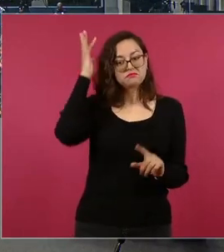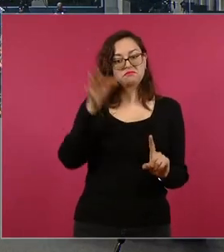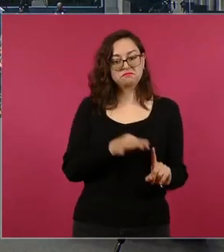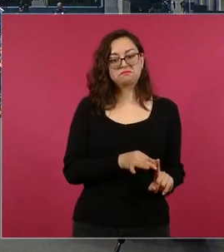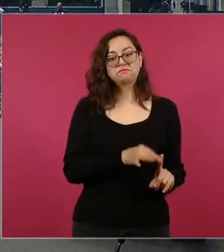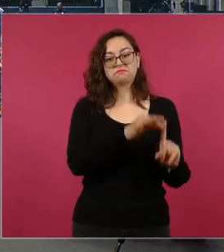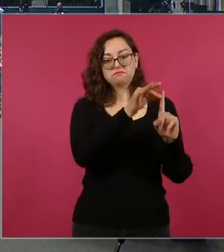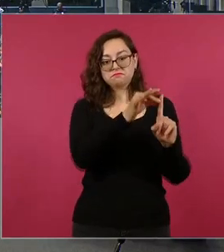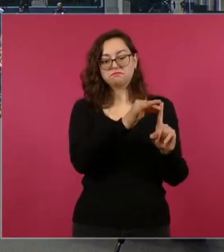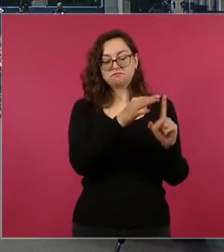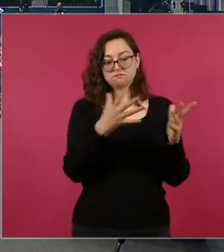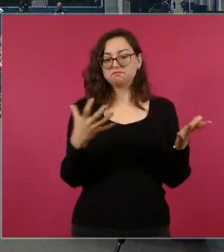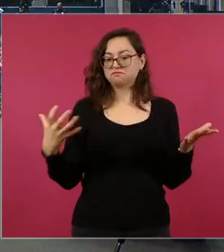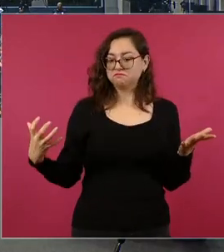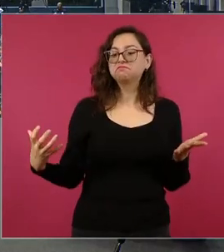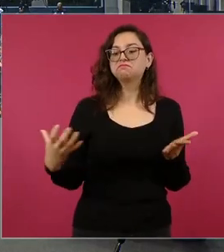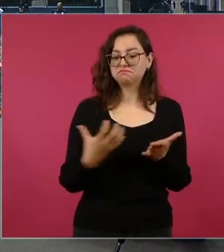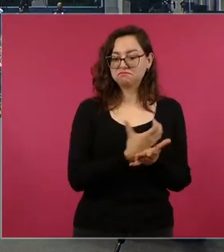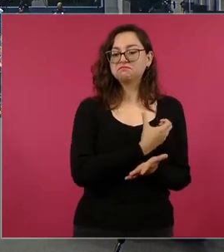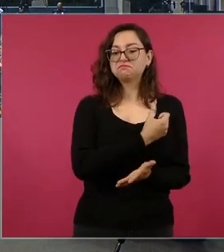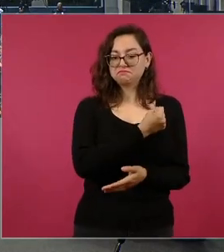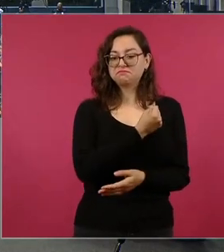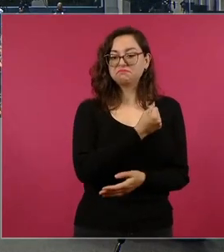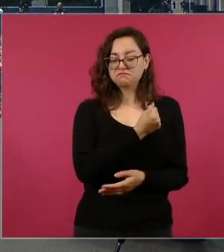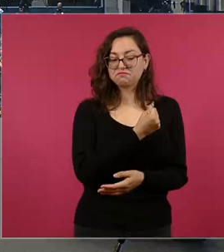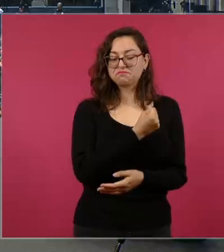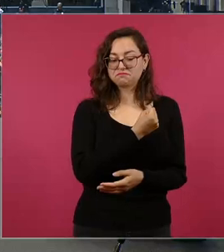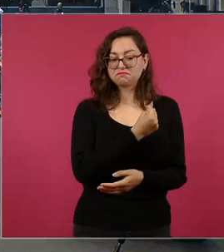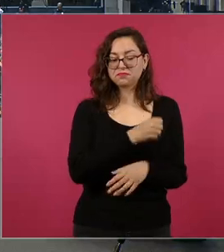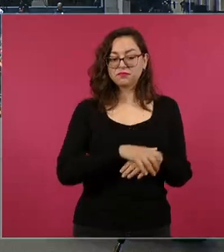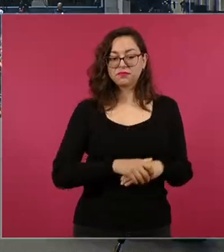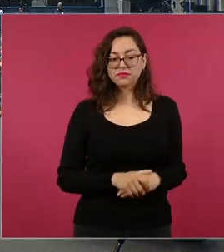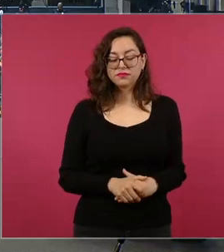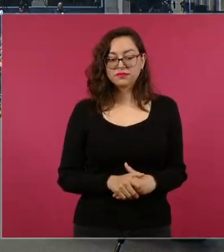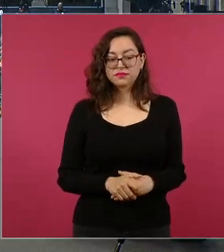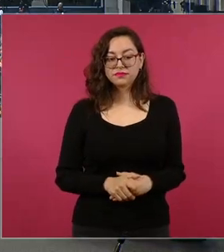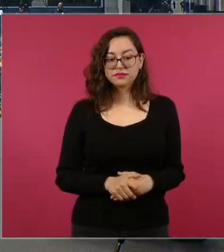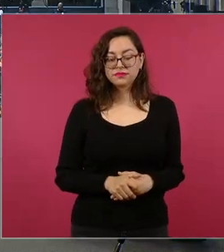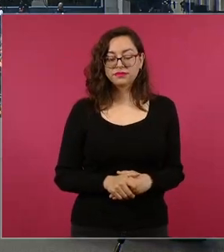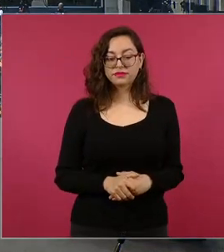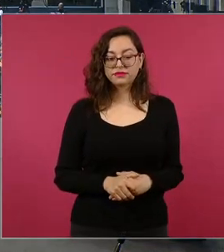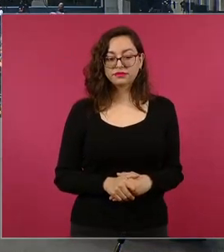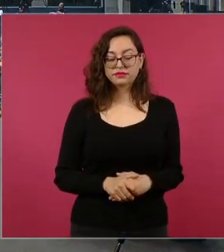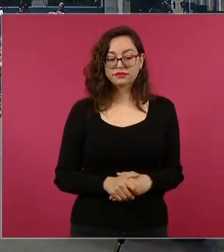que obtuvo mayoría. De todas formas,